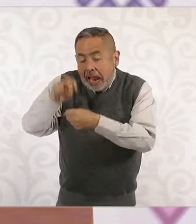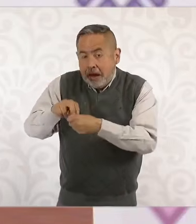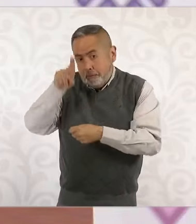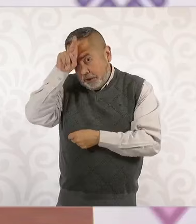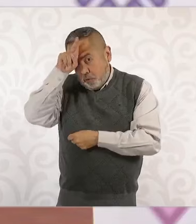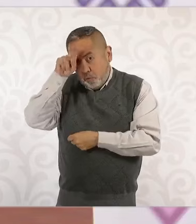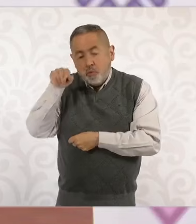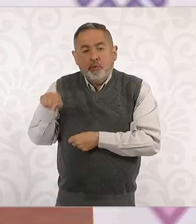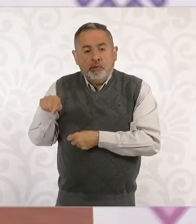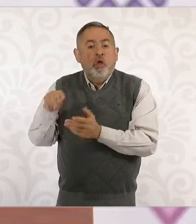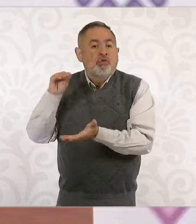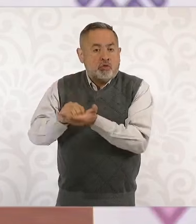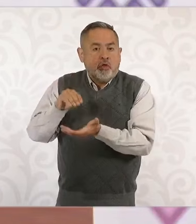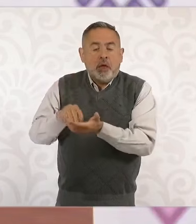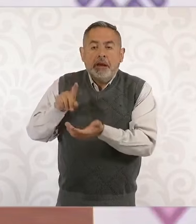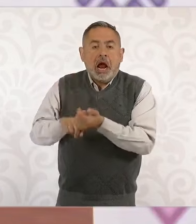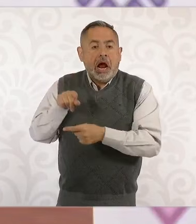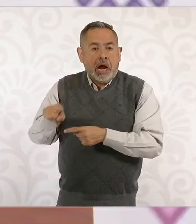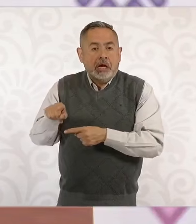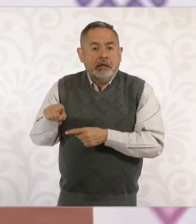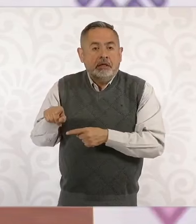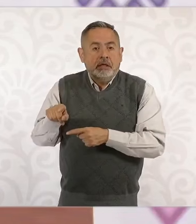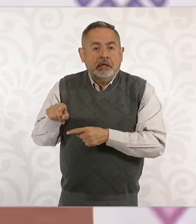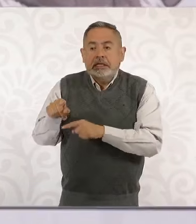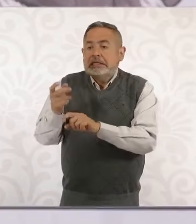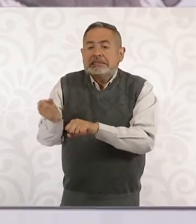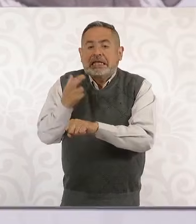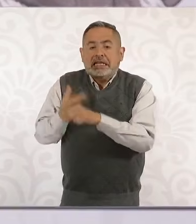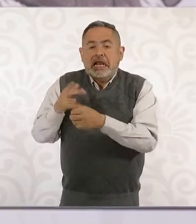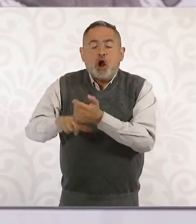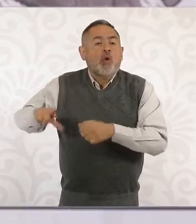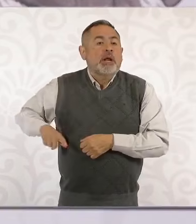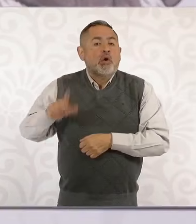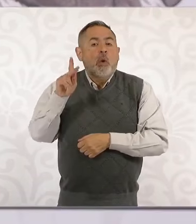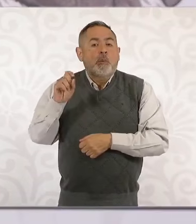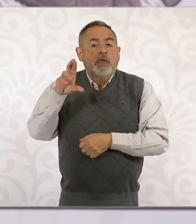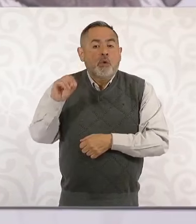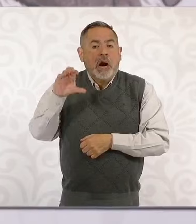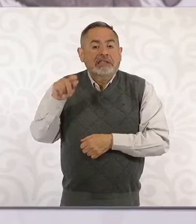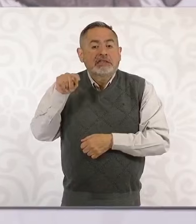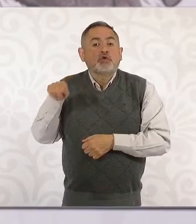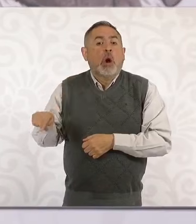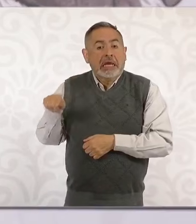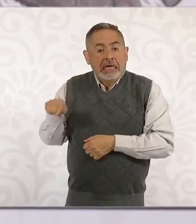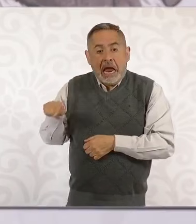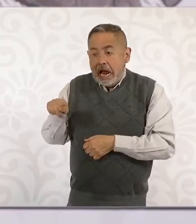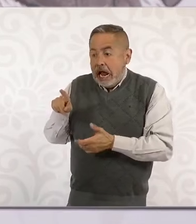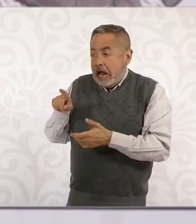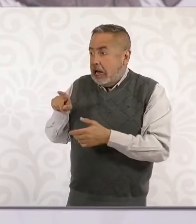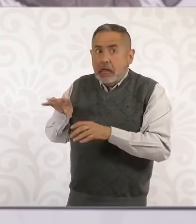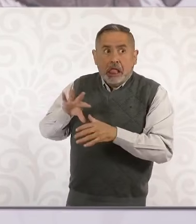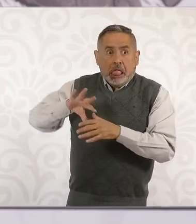secretaria del gobierno de Pedro Castillo, que estuvo presa, en Perú, salió y fue